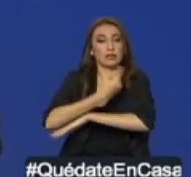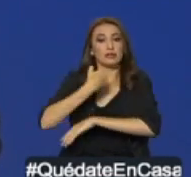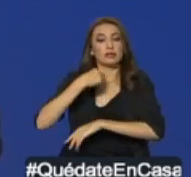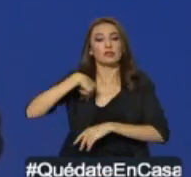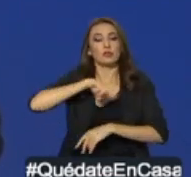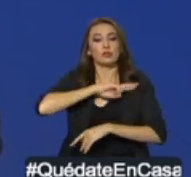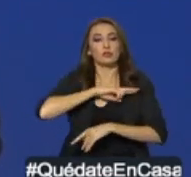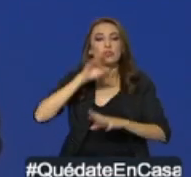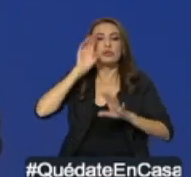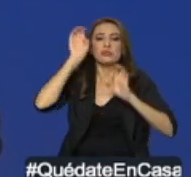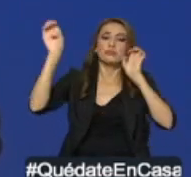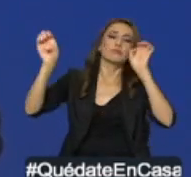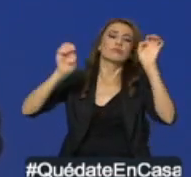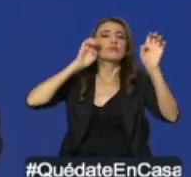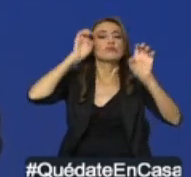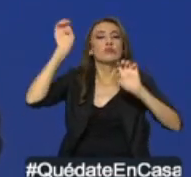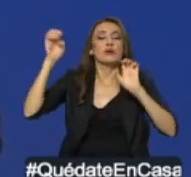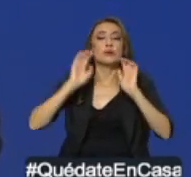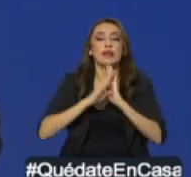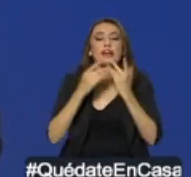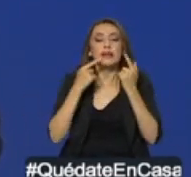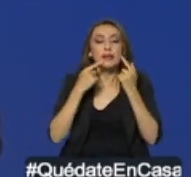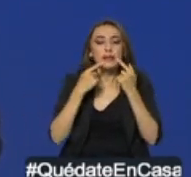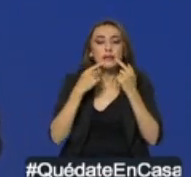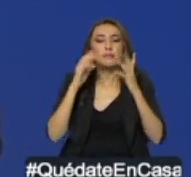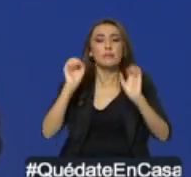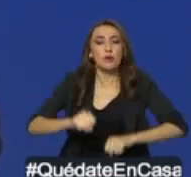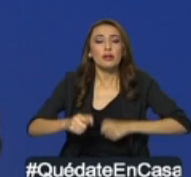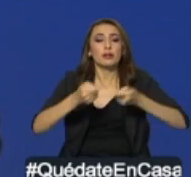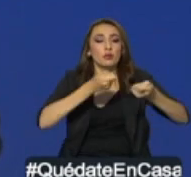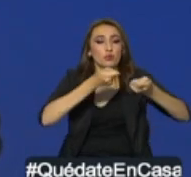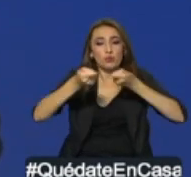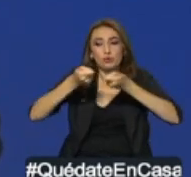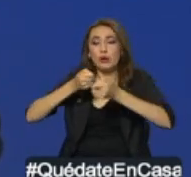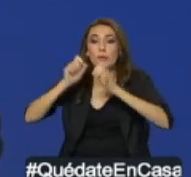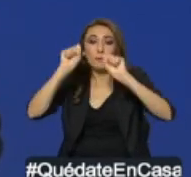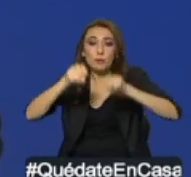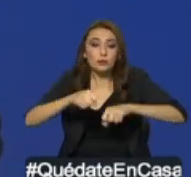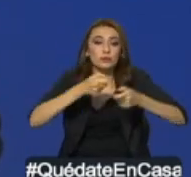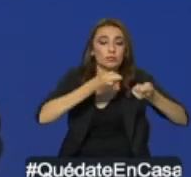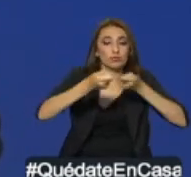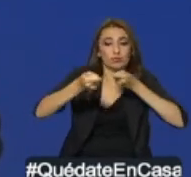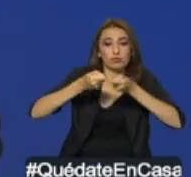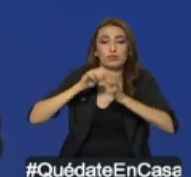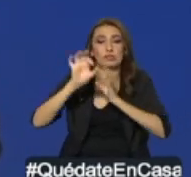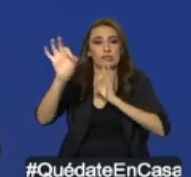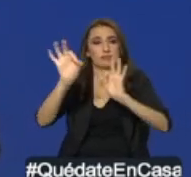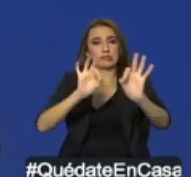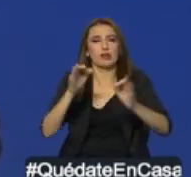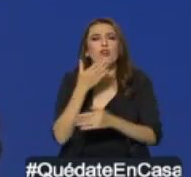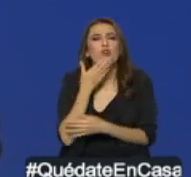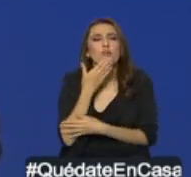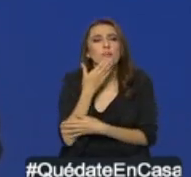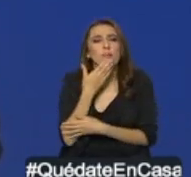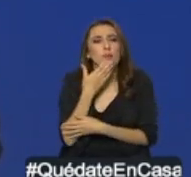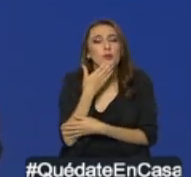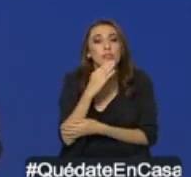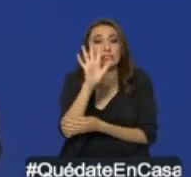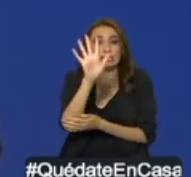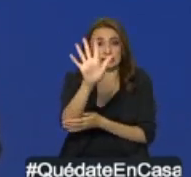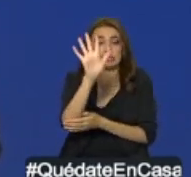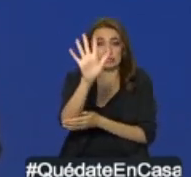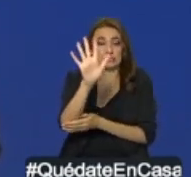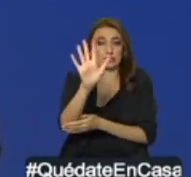integral para minimizar el impacto de la peor crisis sanitaria de nuestra generación a través de la implementación de cinco